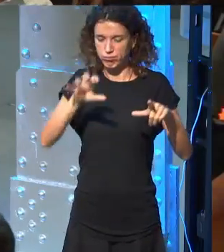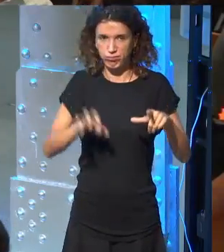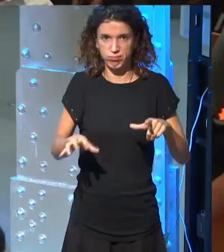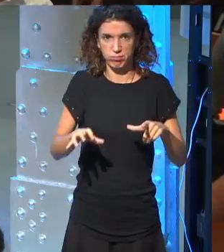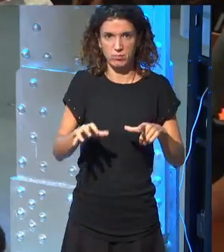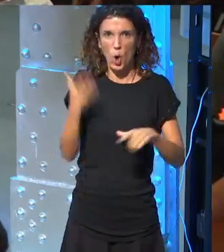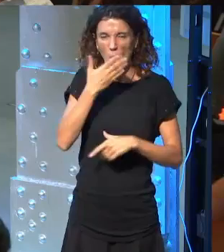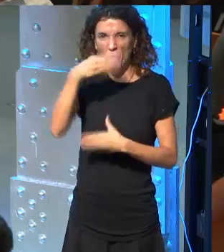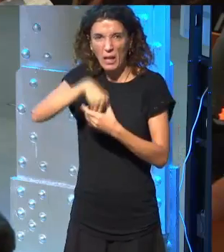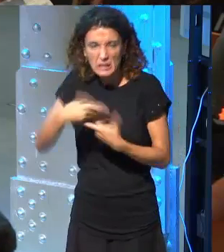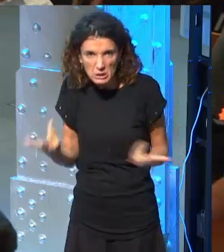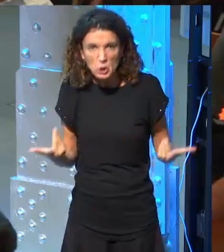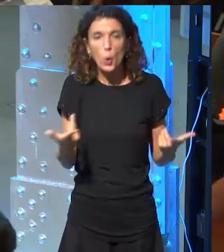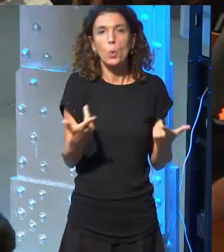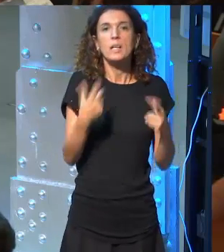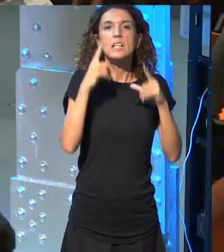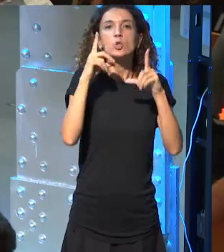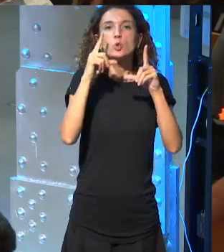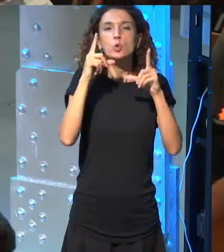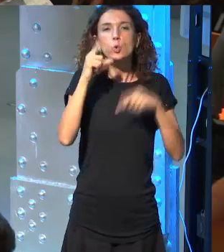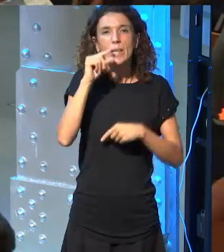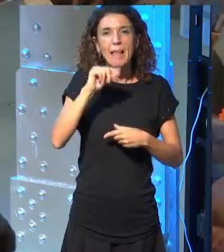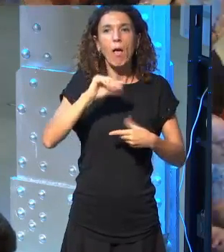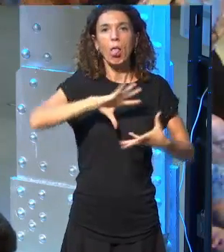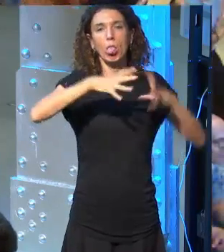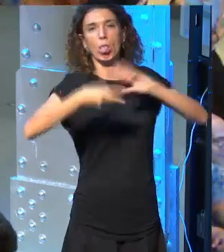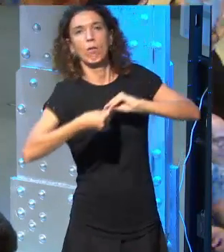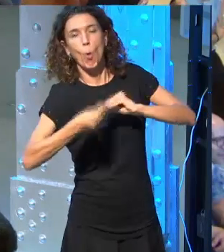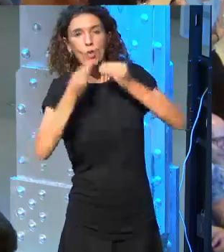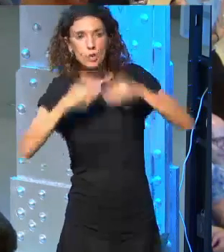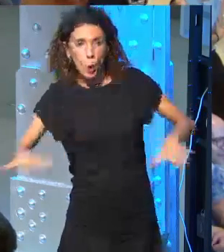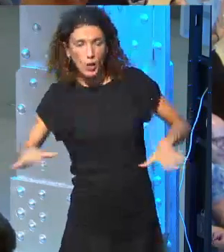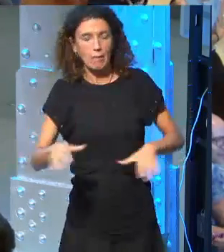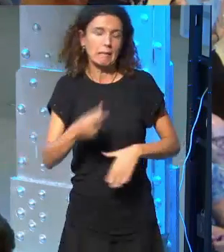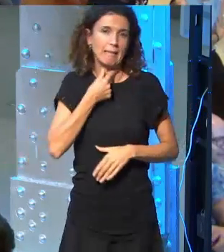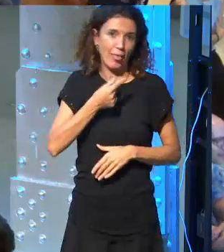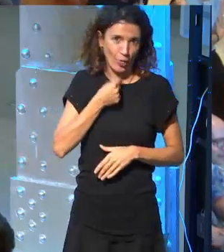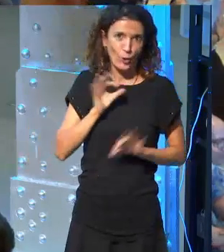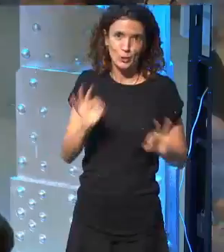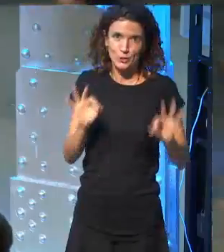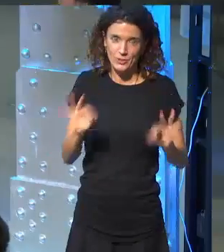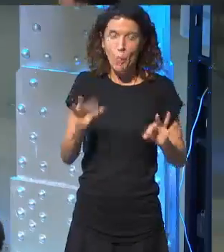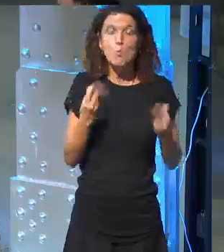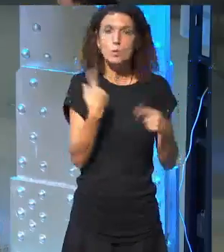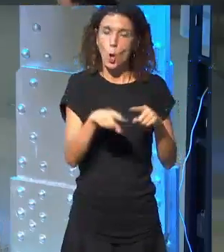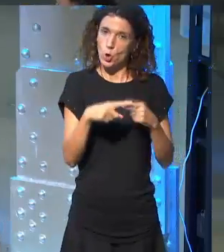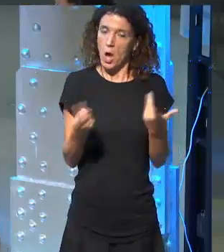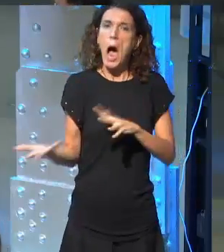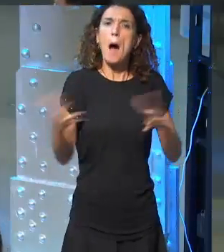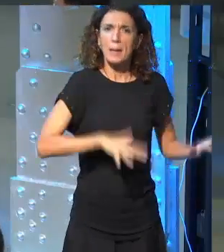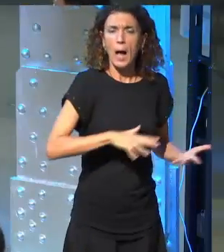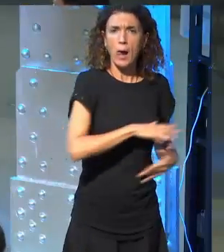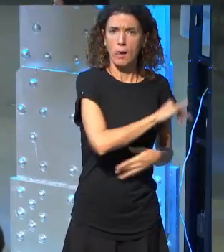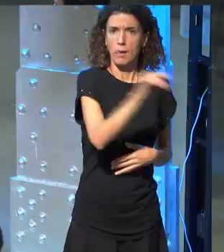Escolares, utilizando los tweets de la historia. Es que son muy buenos, me hacen mucha gracia. Es que hay muchas cosas muy aplicables a